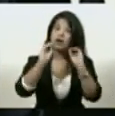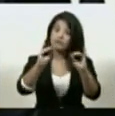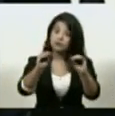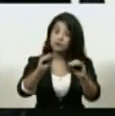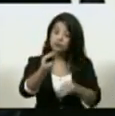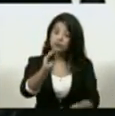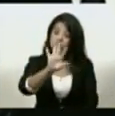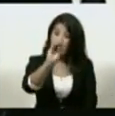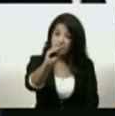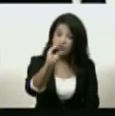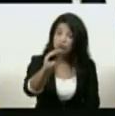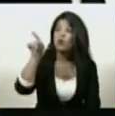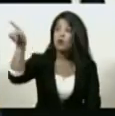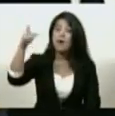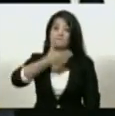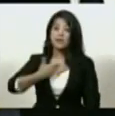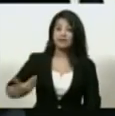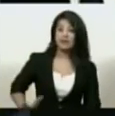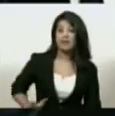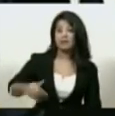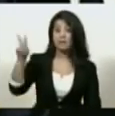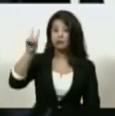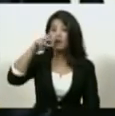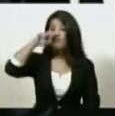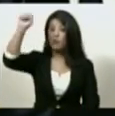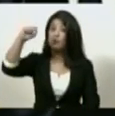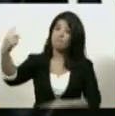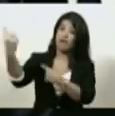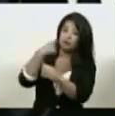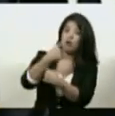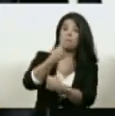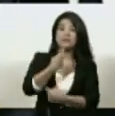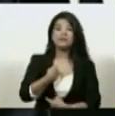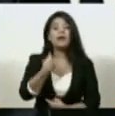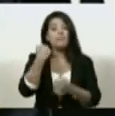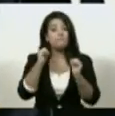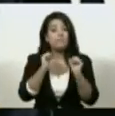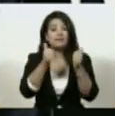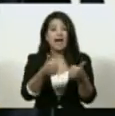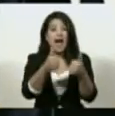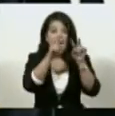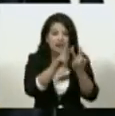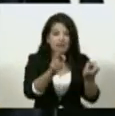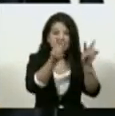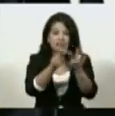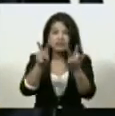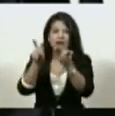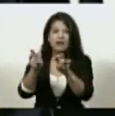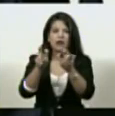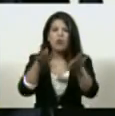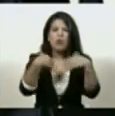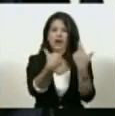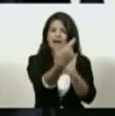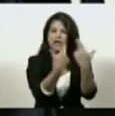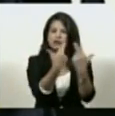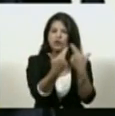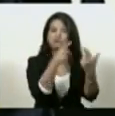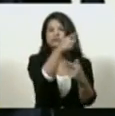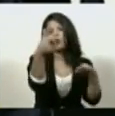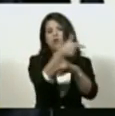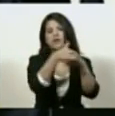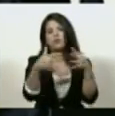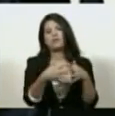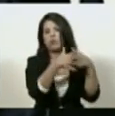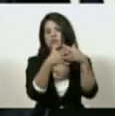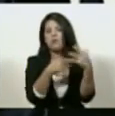instrucción del presidente de la República, nosotros haremos una revisión profunda de las relaciones con el gobierno de los Estados